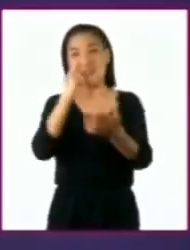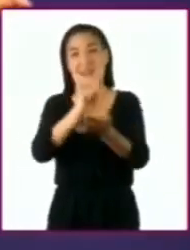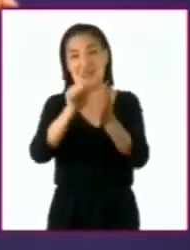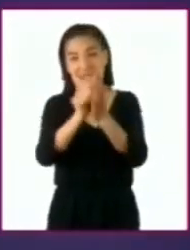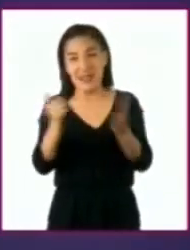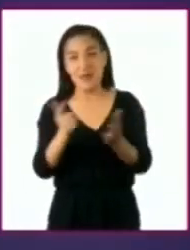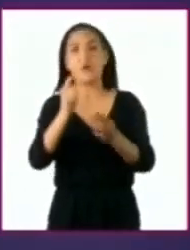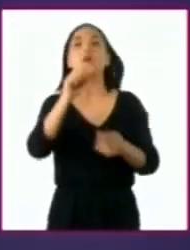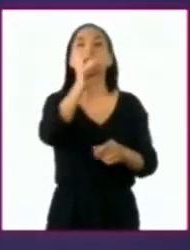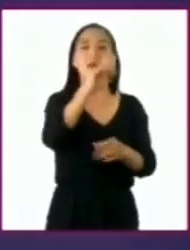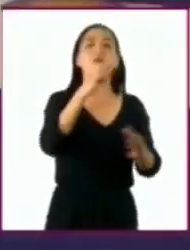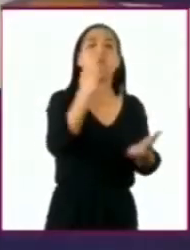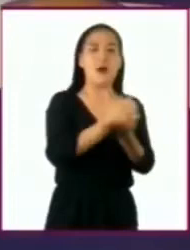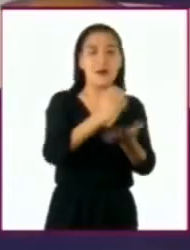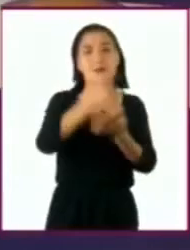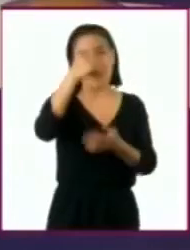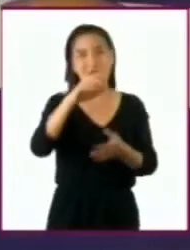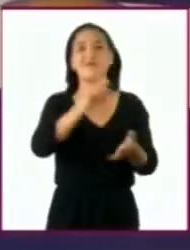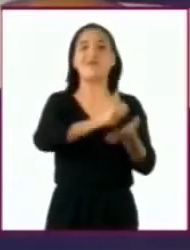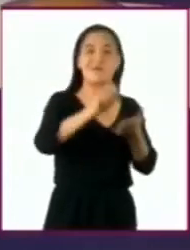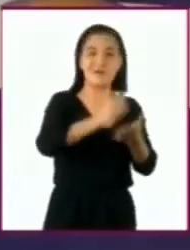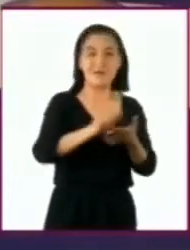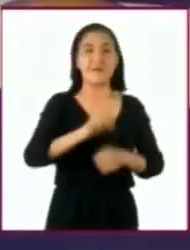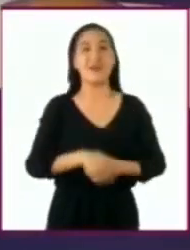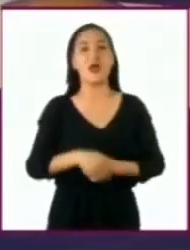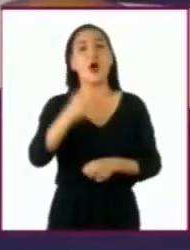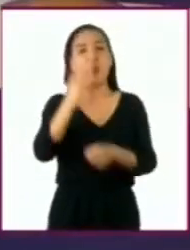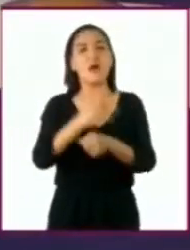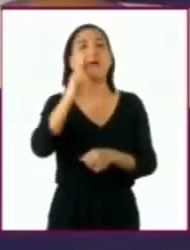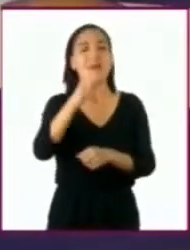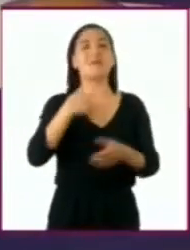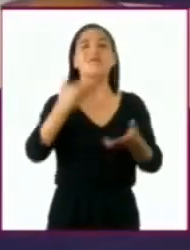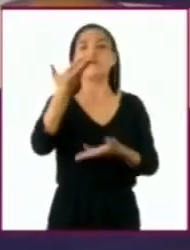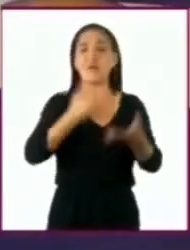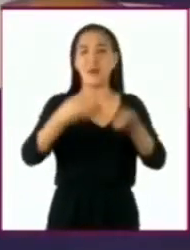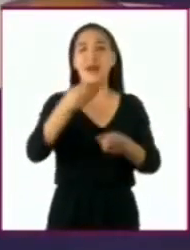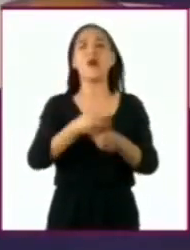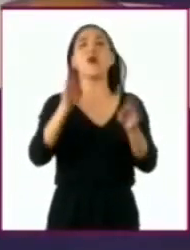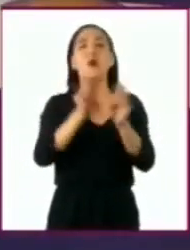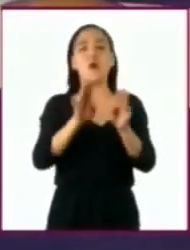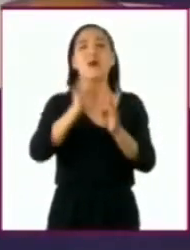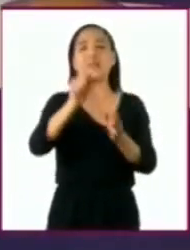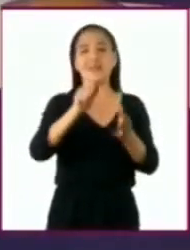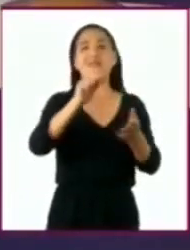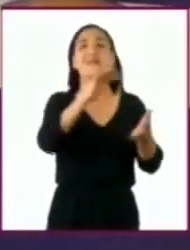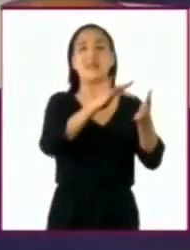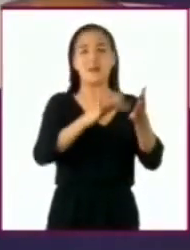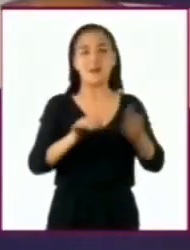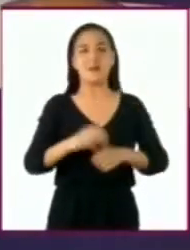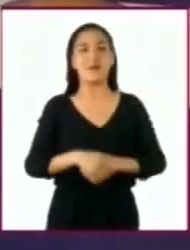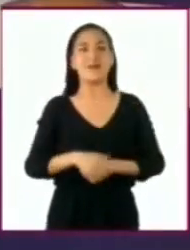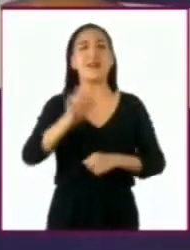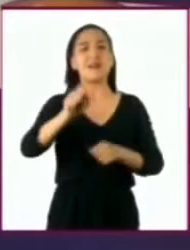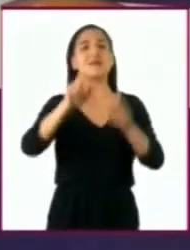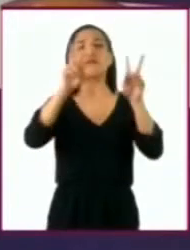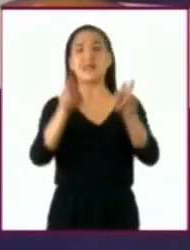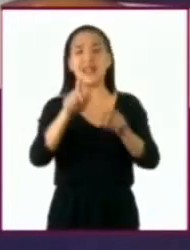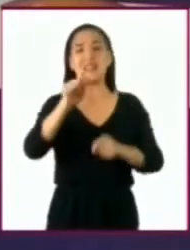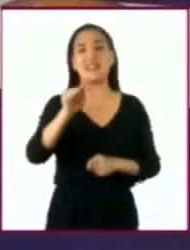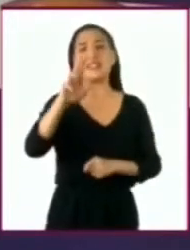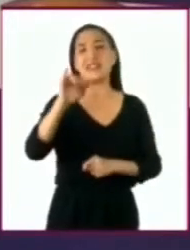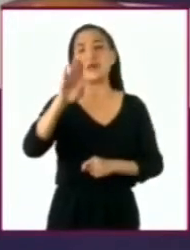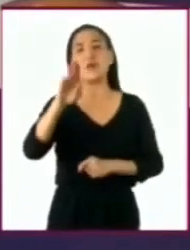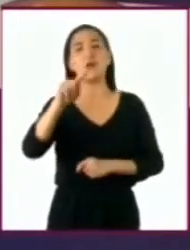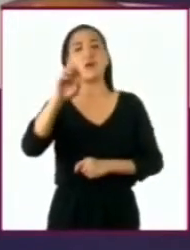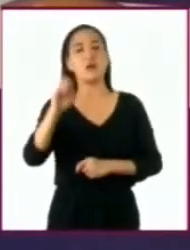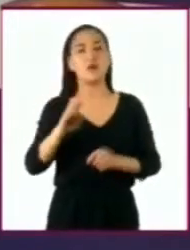bolígrafo para hacer anotaciones. Es momento de compartir una lectura. En esta ocasión se trata el tema del tributo. El texto es